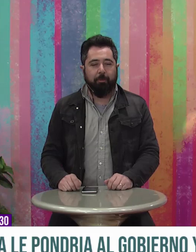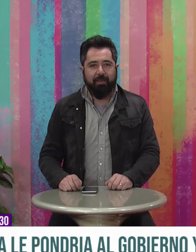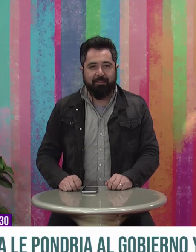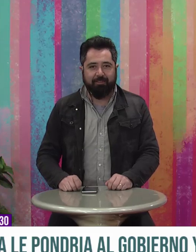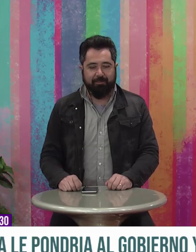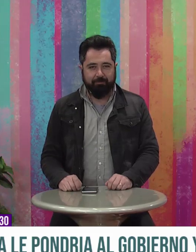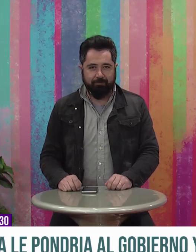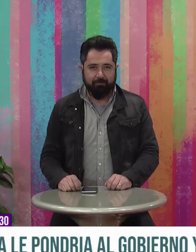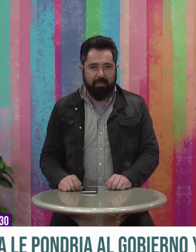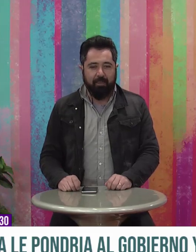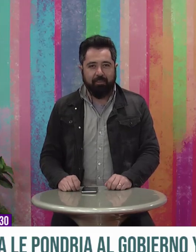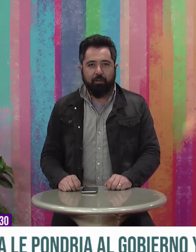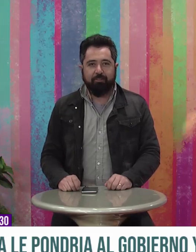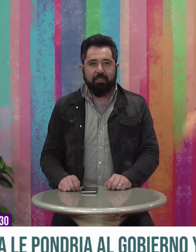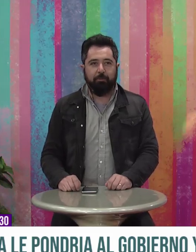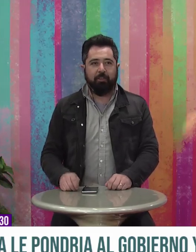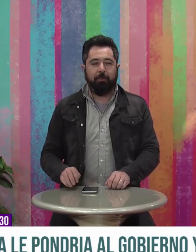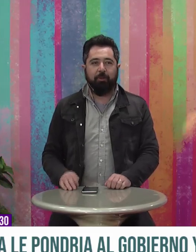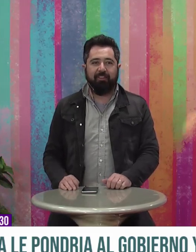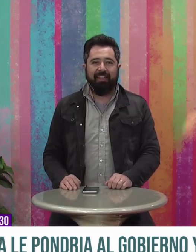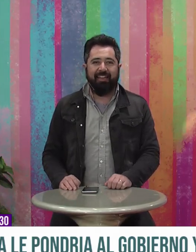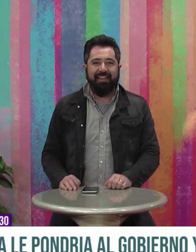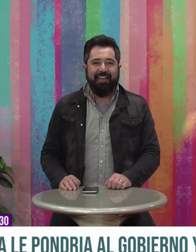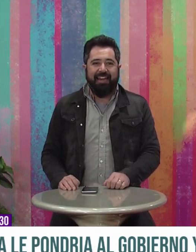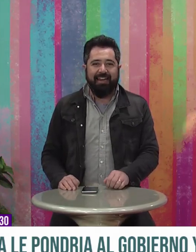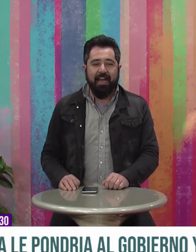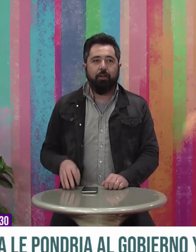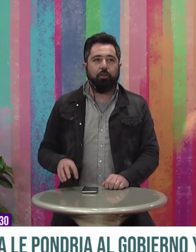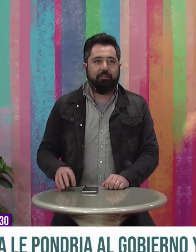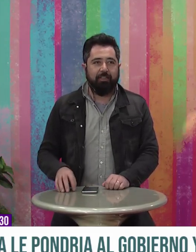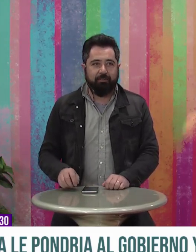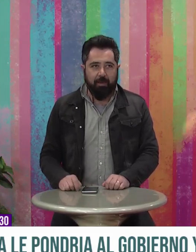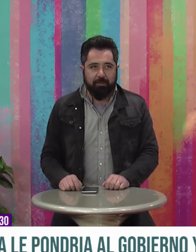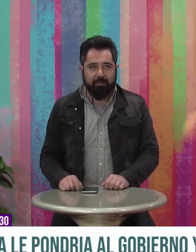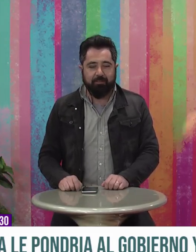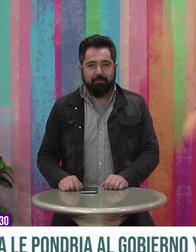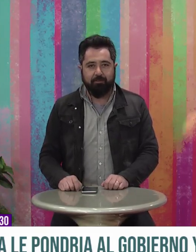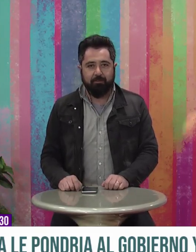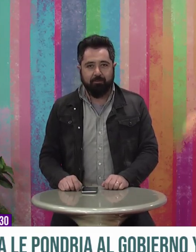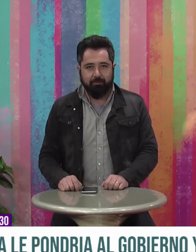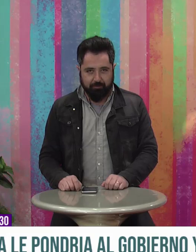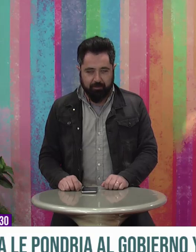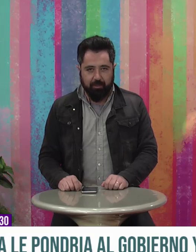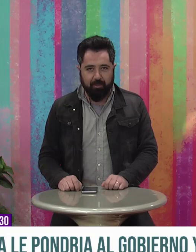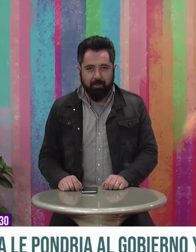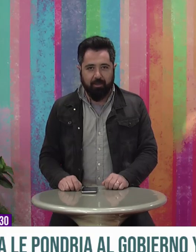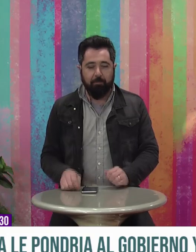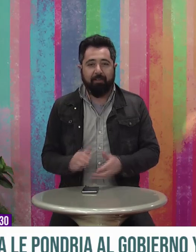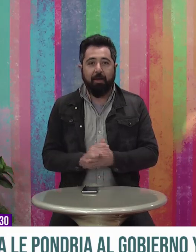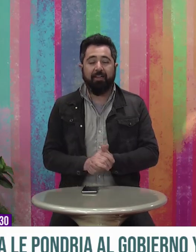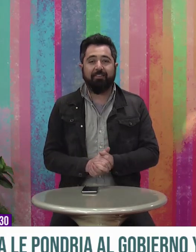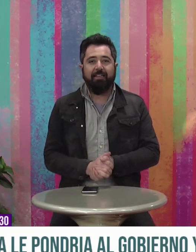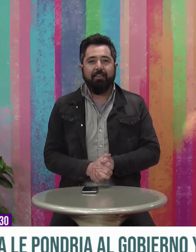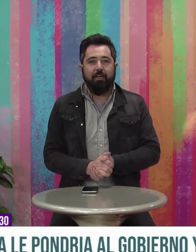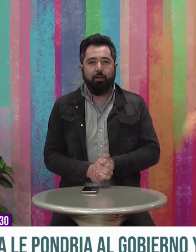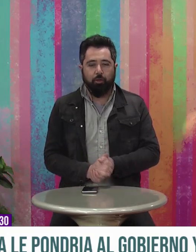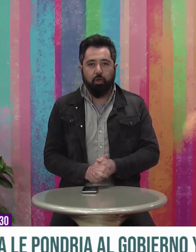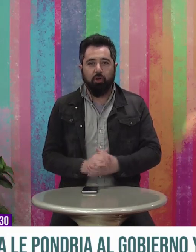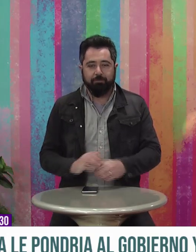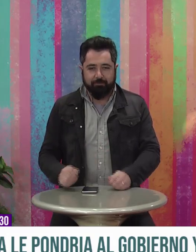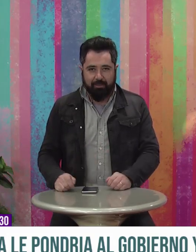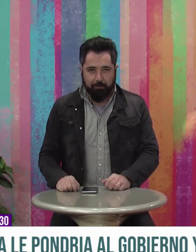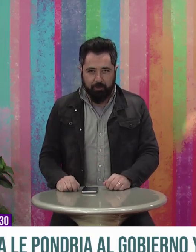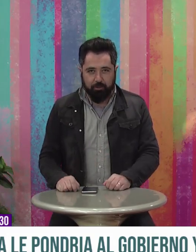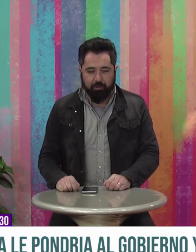para nuestro país. Claro que sí, porque después de largos tres trámites en ambas cámaras,